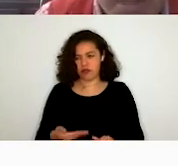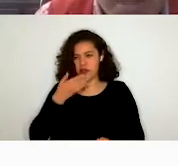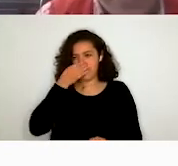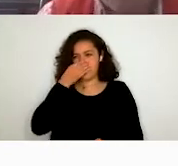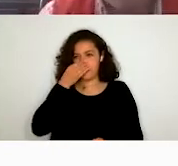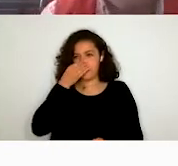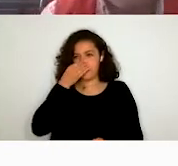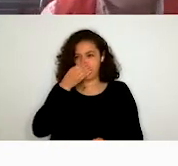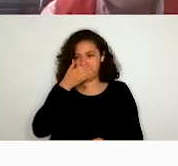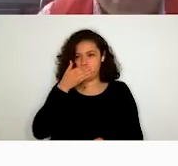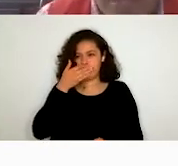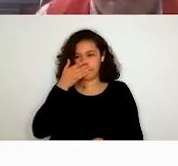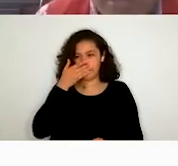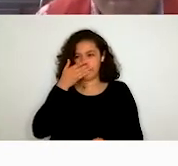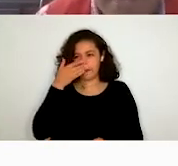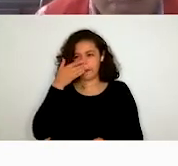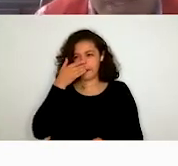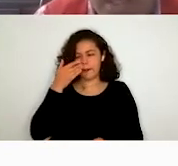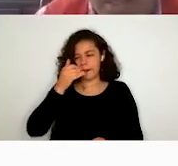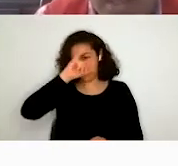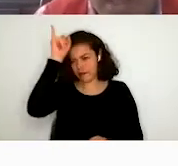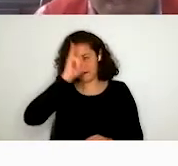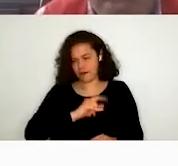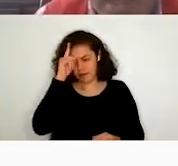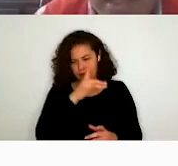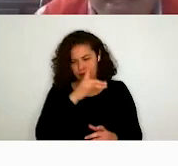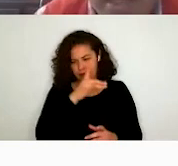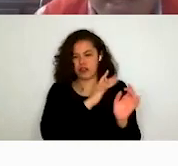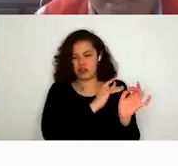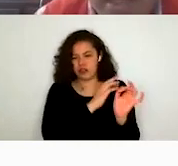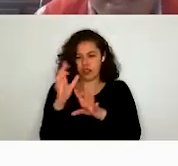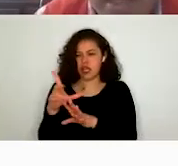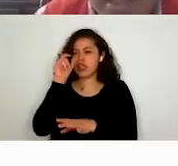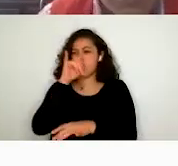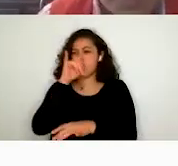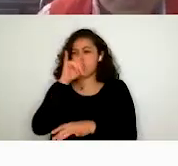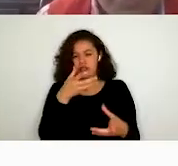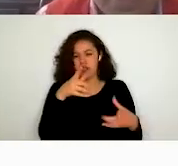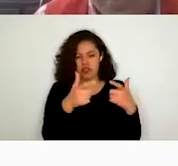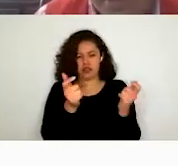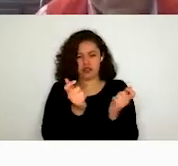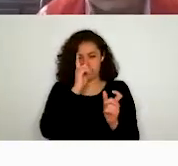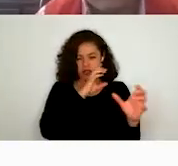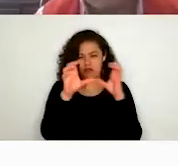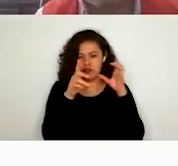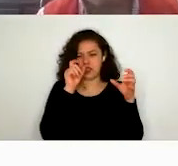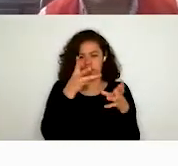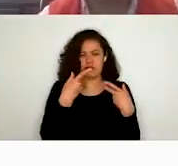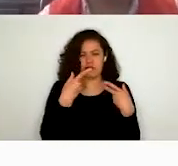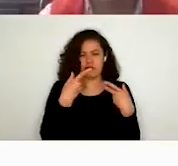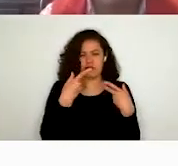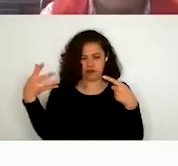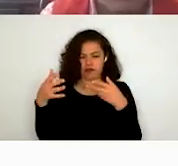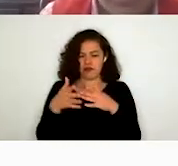repliegue, con sus brigadistas, y del jefe de brigada de comunicación, con sus respectivos brigadistas.